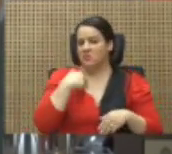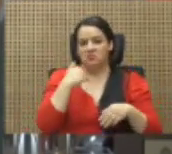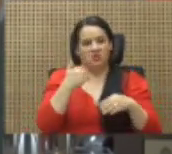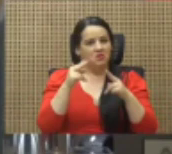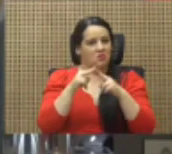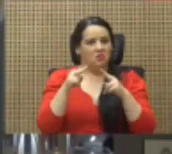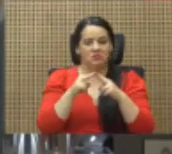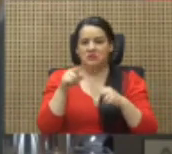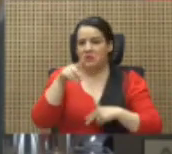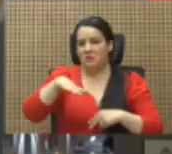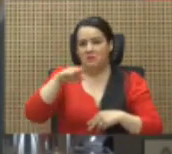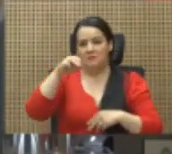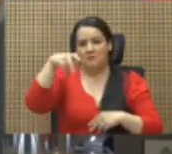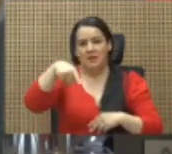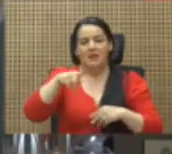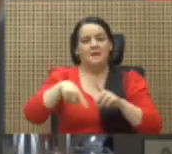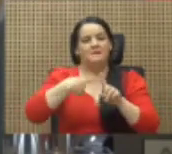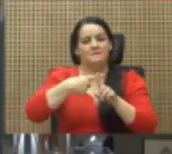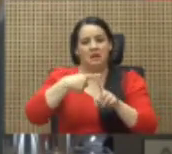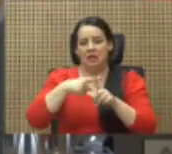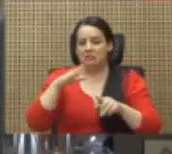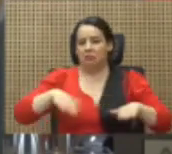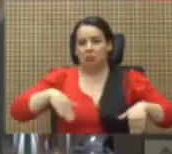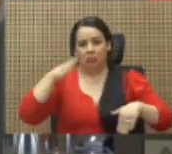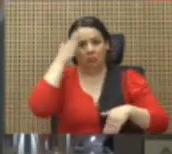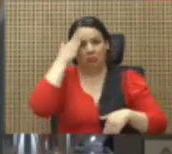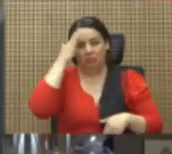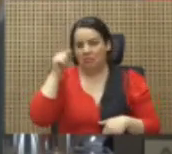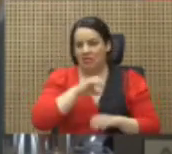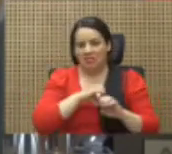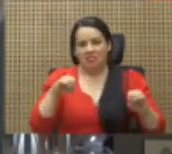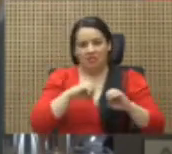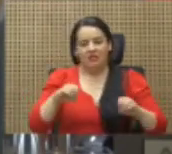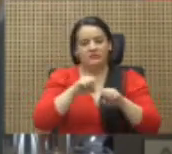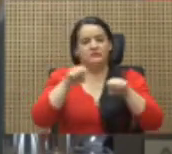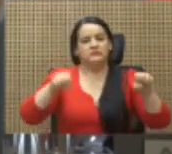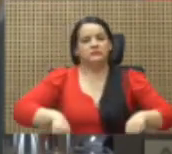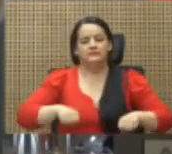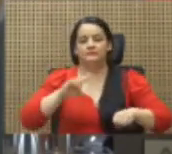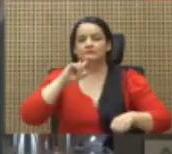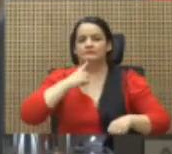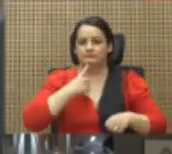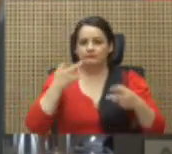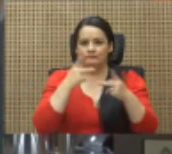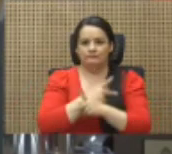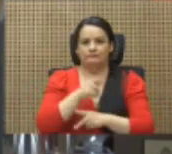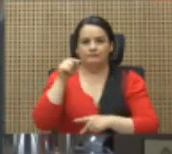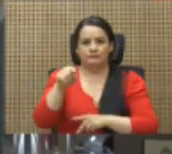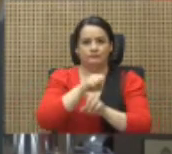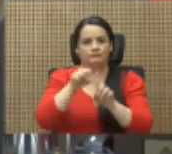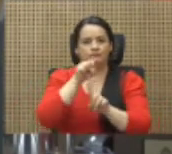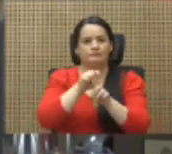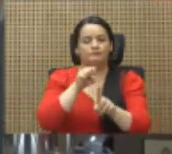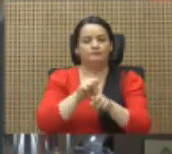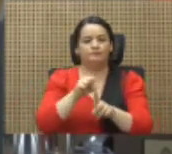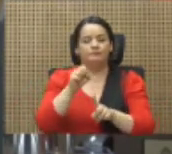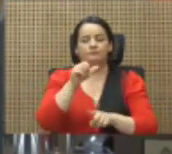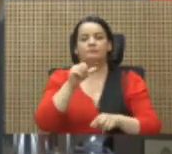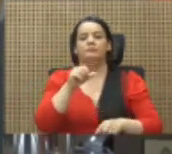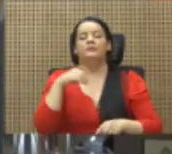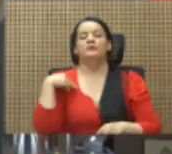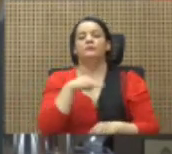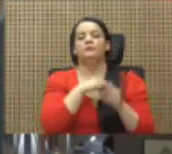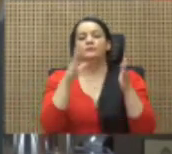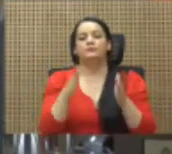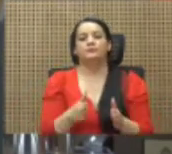del funcionamiento del sistema que agravó la situación, ya que las nuevas autoridades ministeriales han tomado